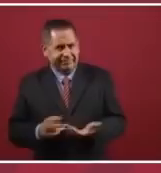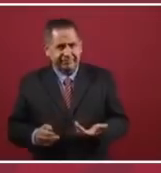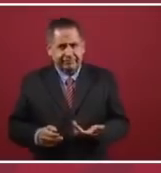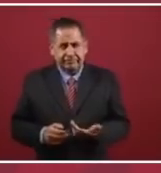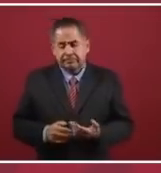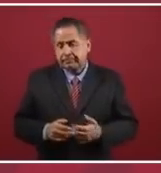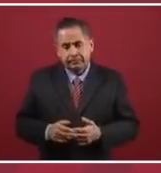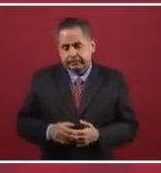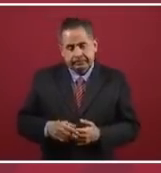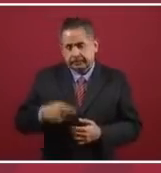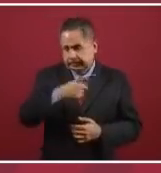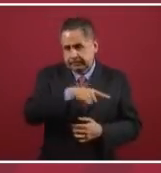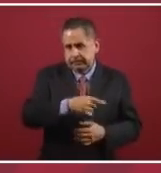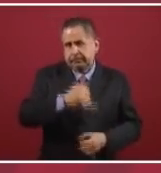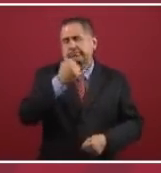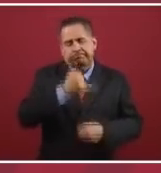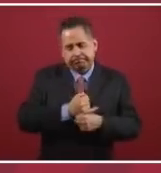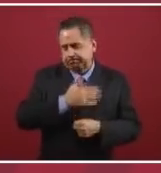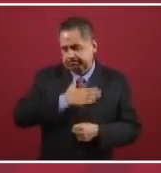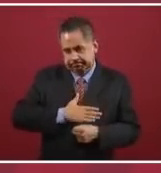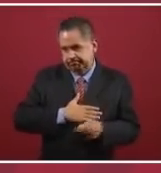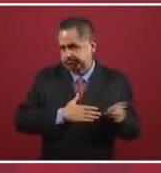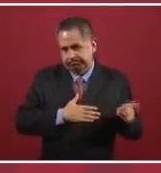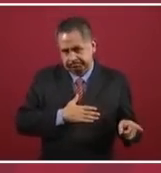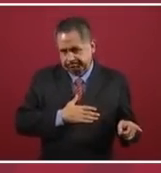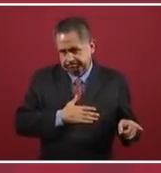Entonces, muy injusto, pero